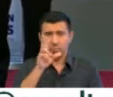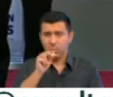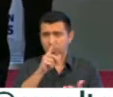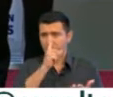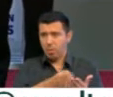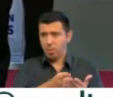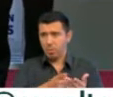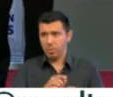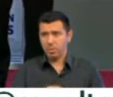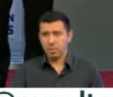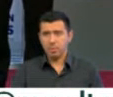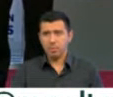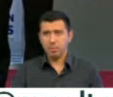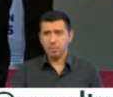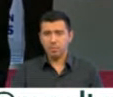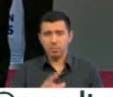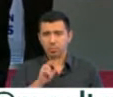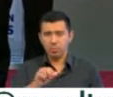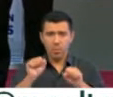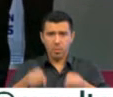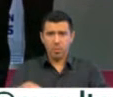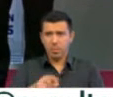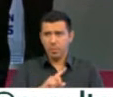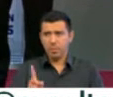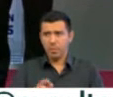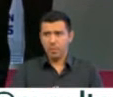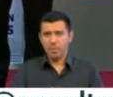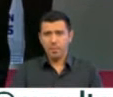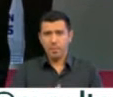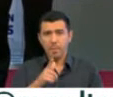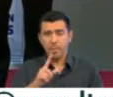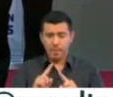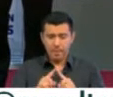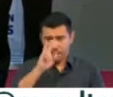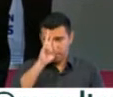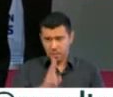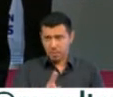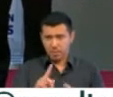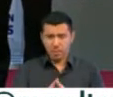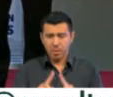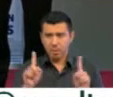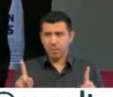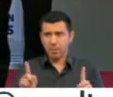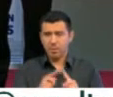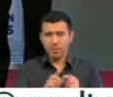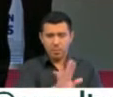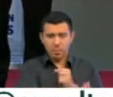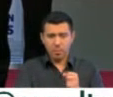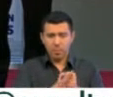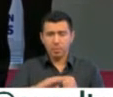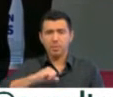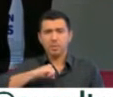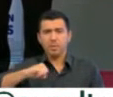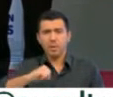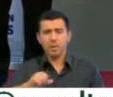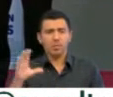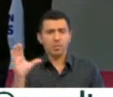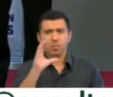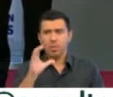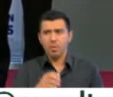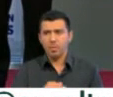autorizado. El respeto por la diferencia, la protección de los derechos de todos los